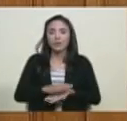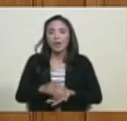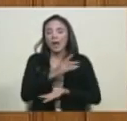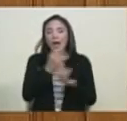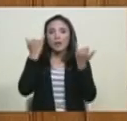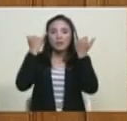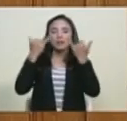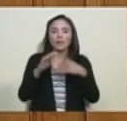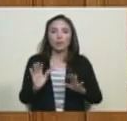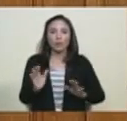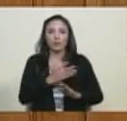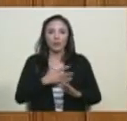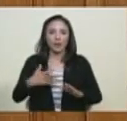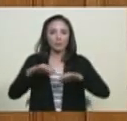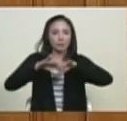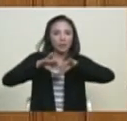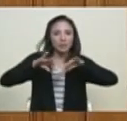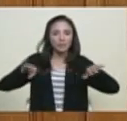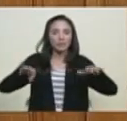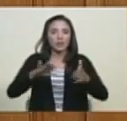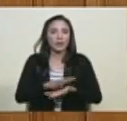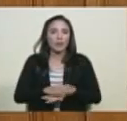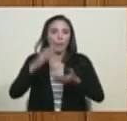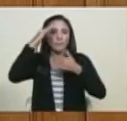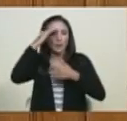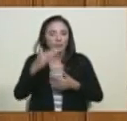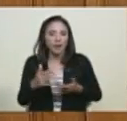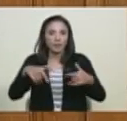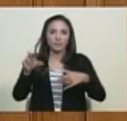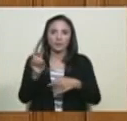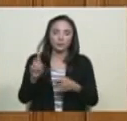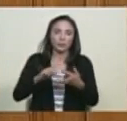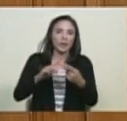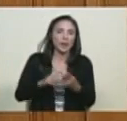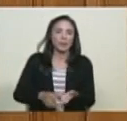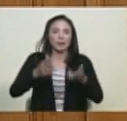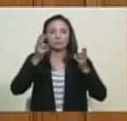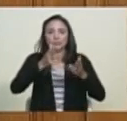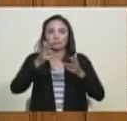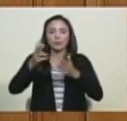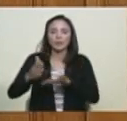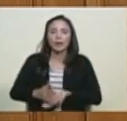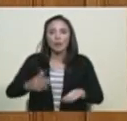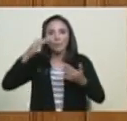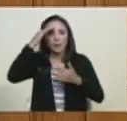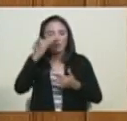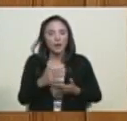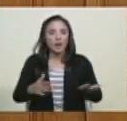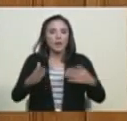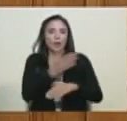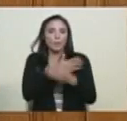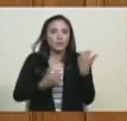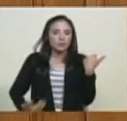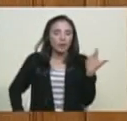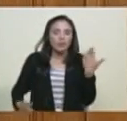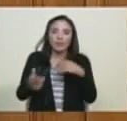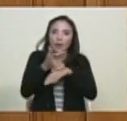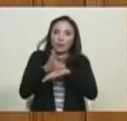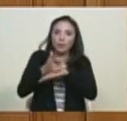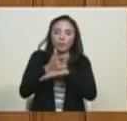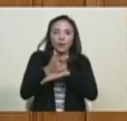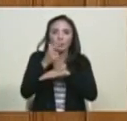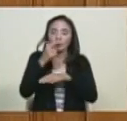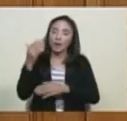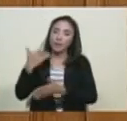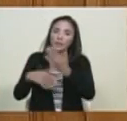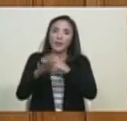Armada, para asesinar al alto mando militar, para asesinar a las altas autoridades. Y el pasado